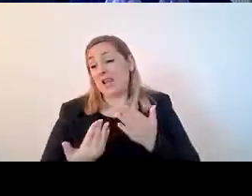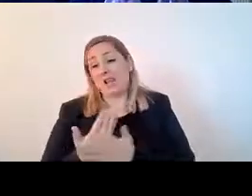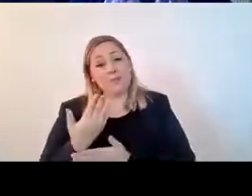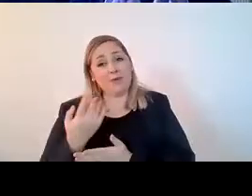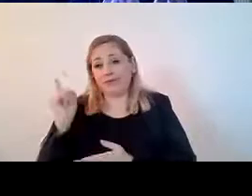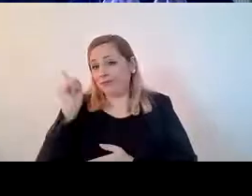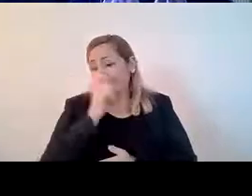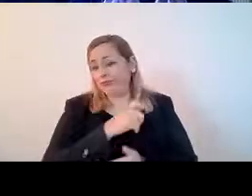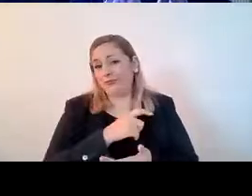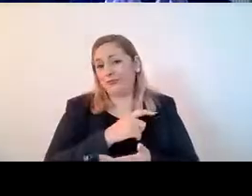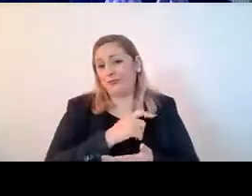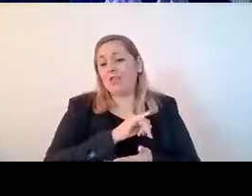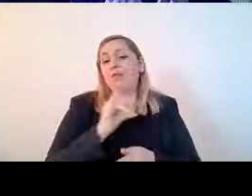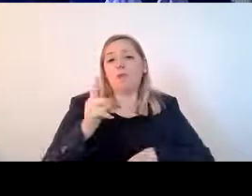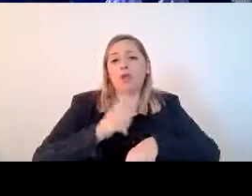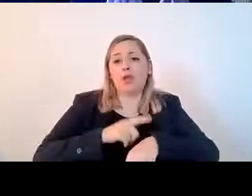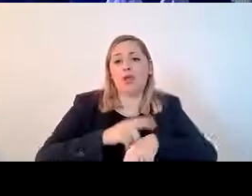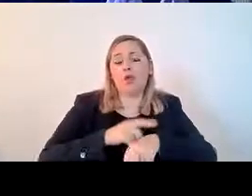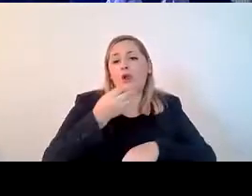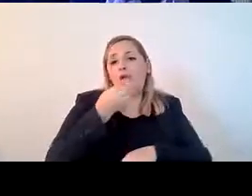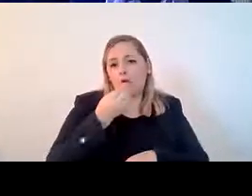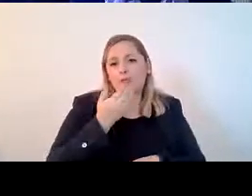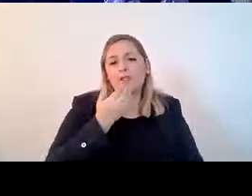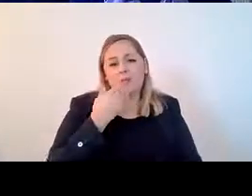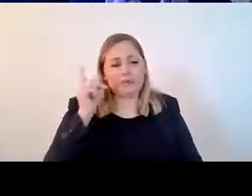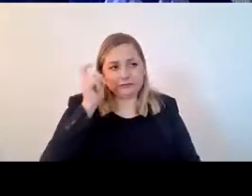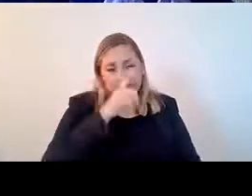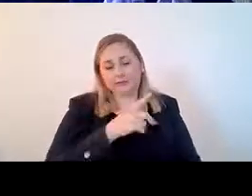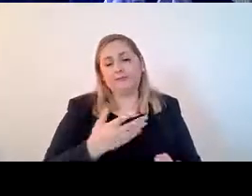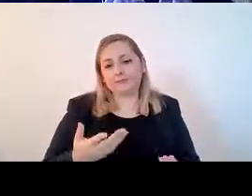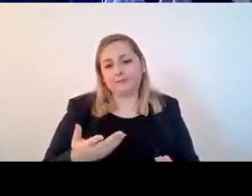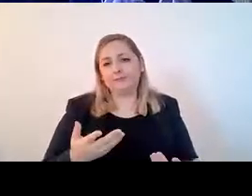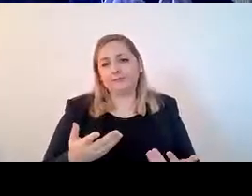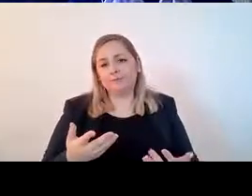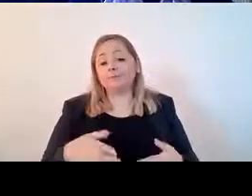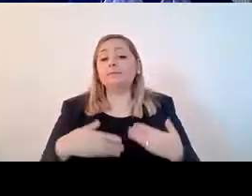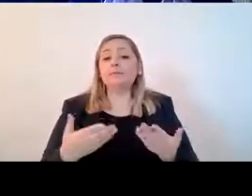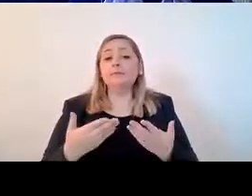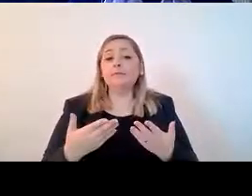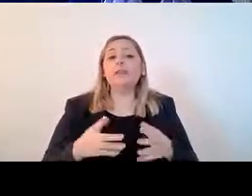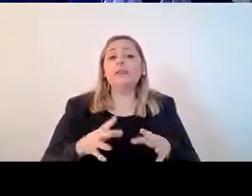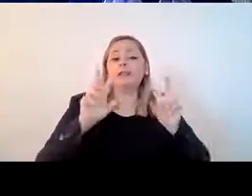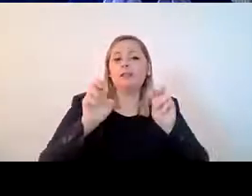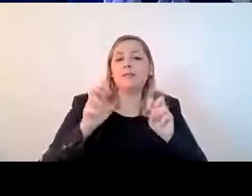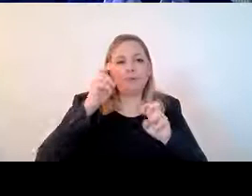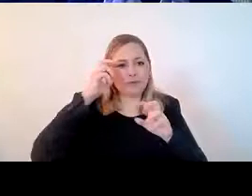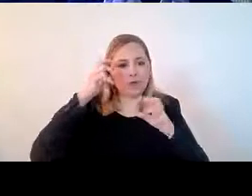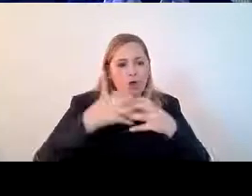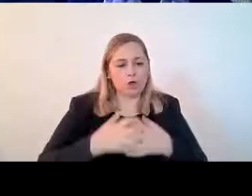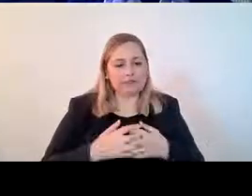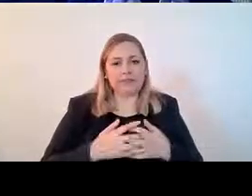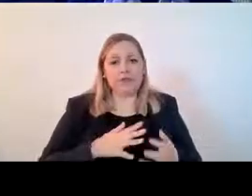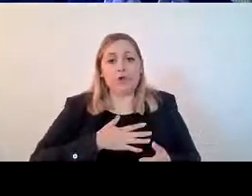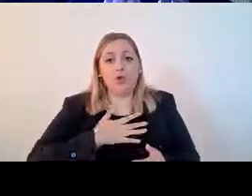críticas y las horas de comida también críticas, ¿ya? En tanto, factores cognitivos, emocionales, sociales y